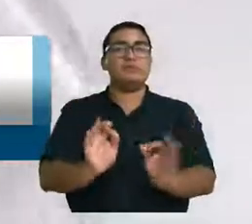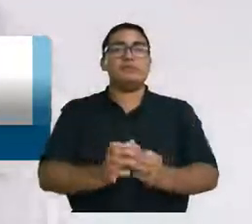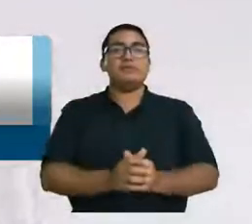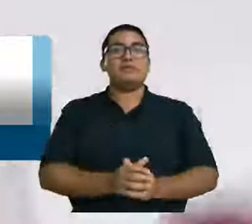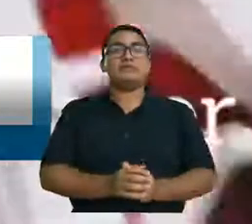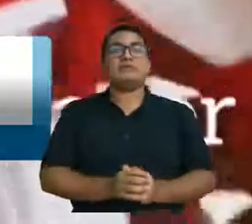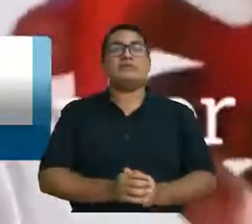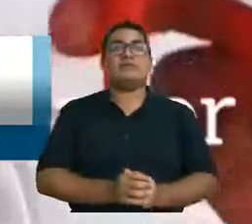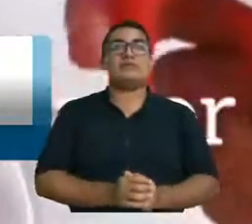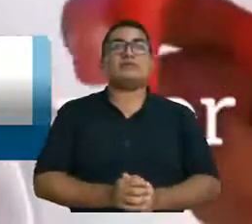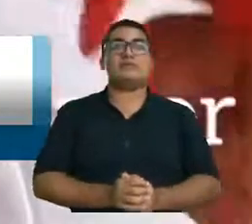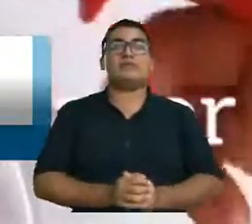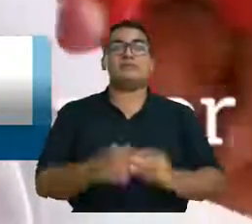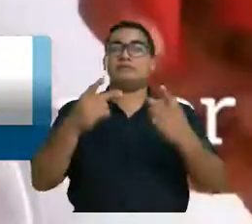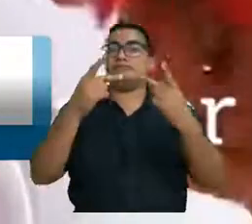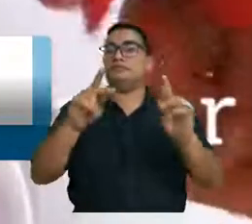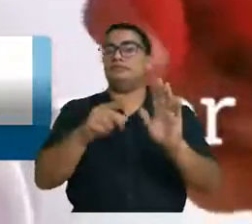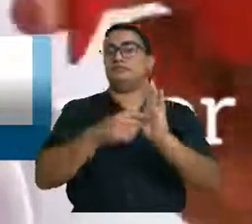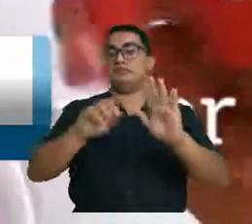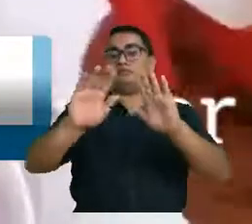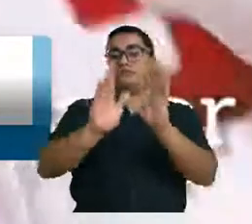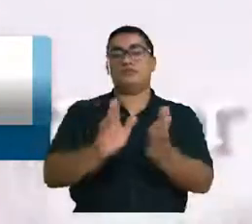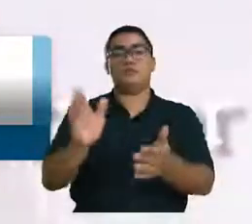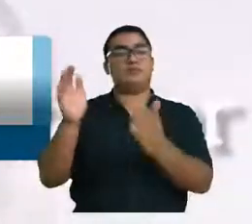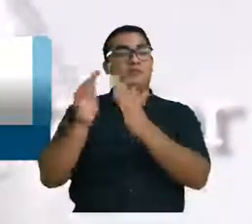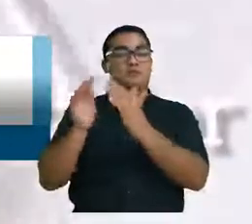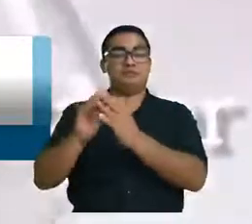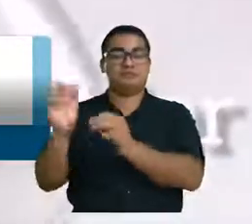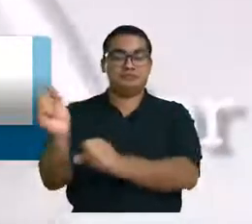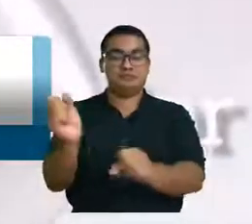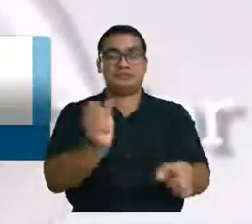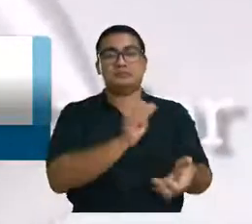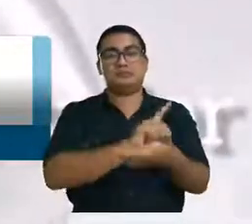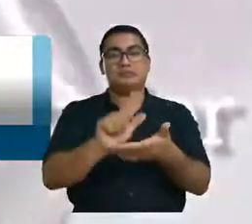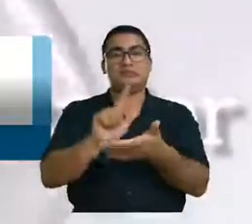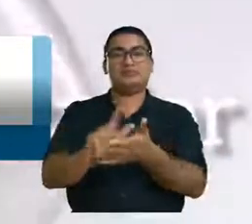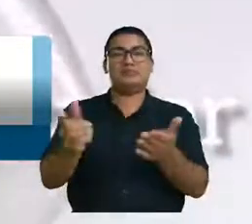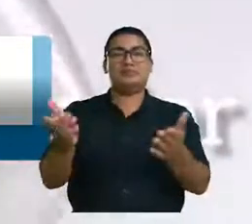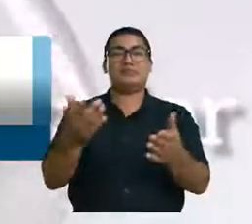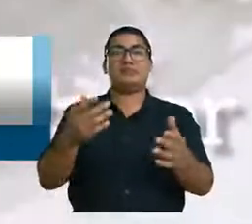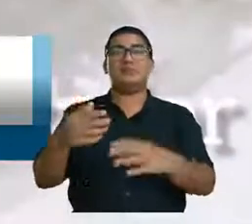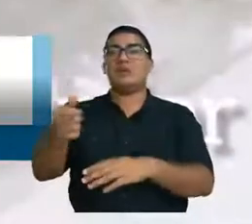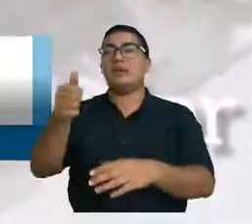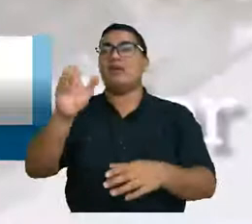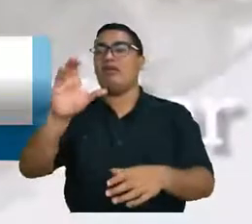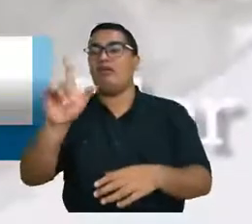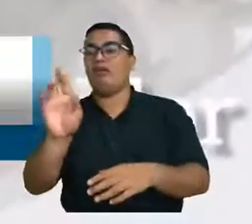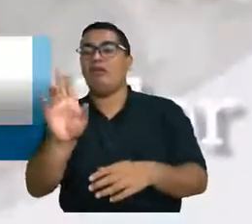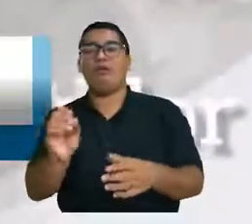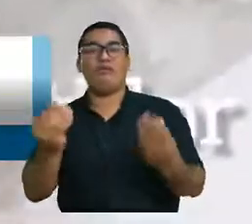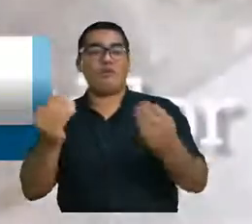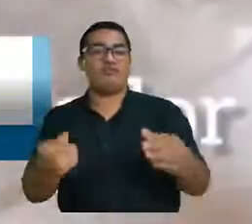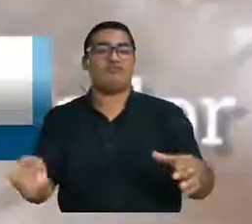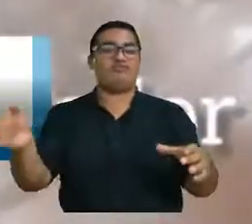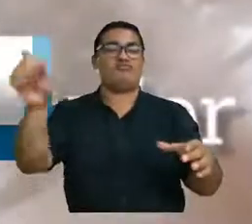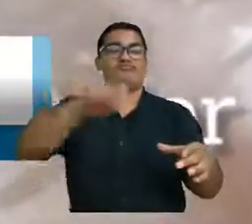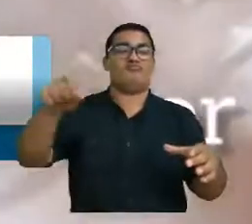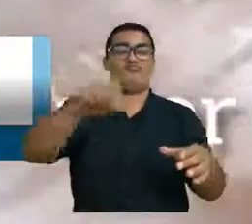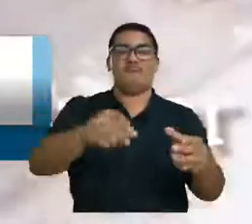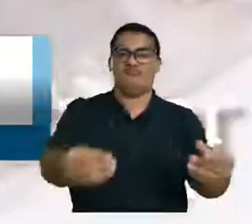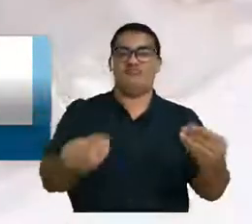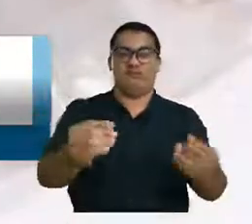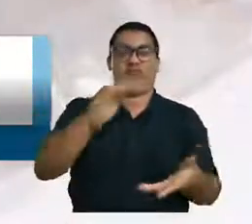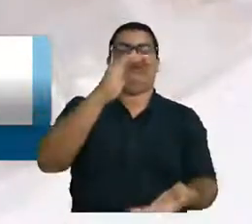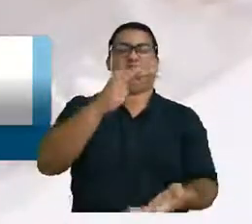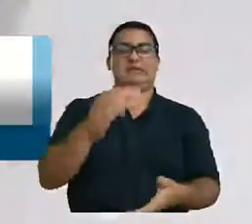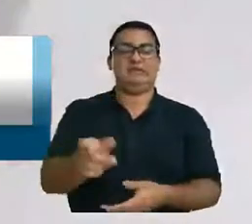alrededor, pero viene el ama de casa o la persona que, no, le vamos a echar más para que sea más efectivo, y le echa